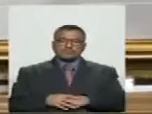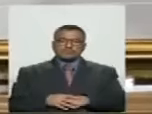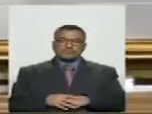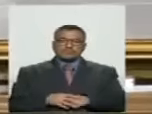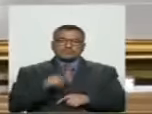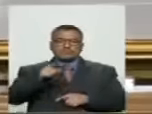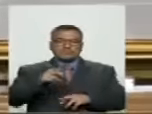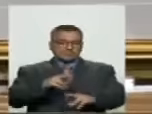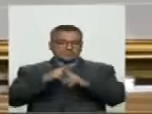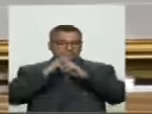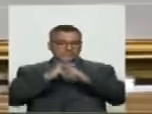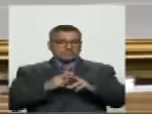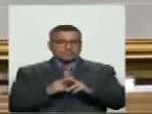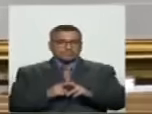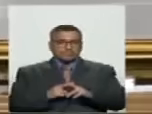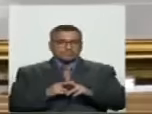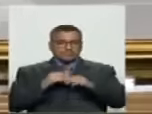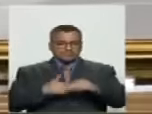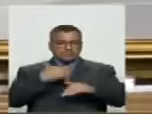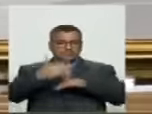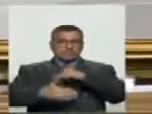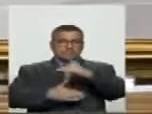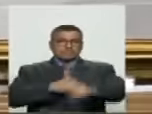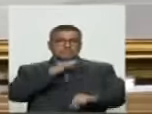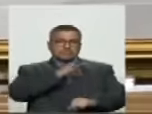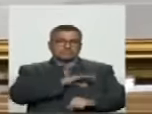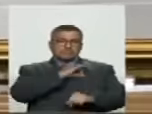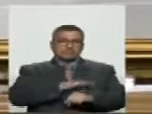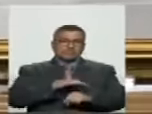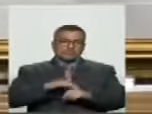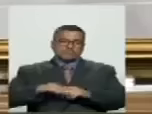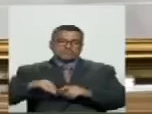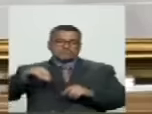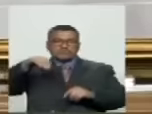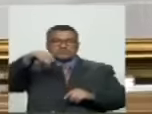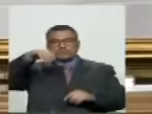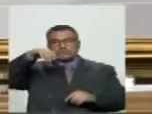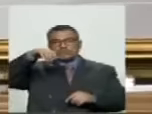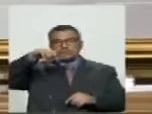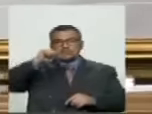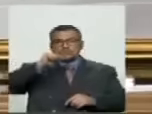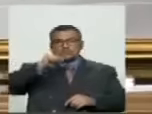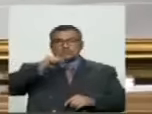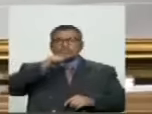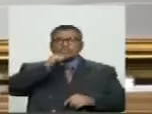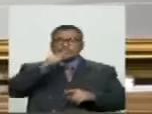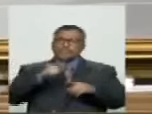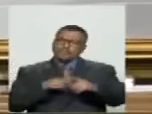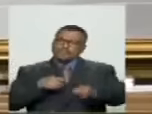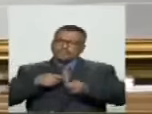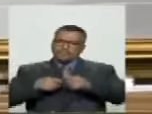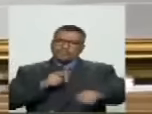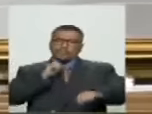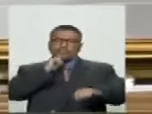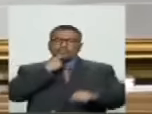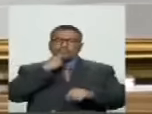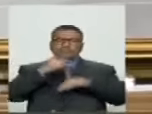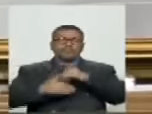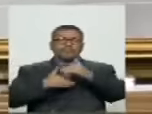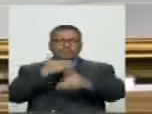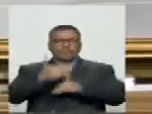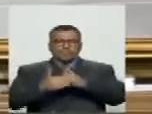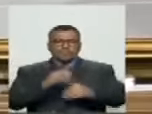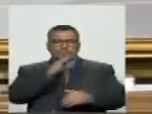como una respuesta al avance del socialismo soviético, como una contraparte al avance